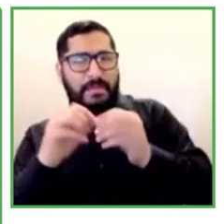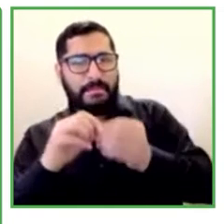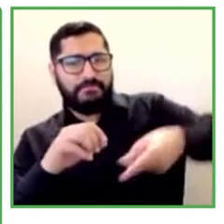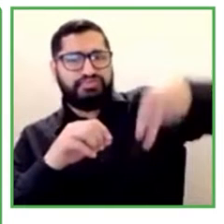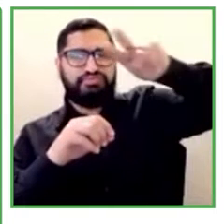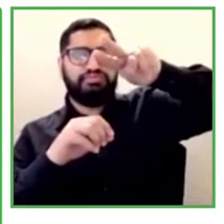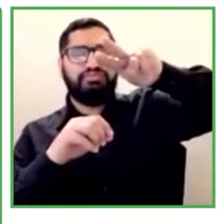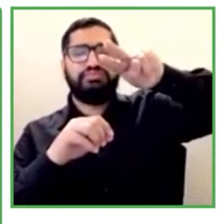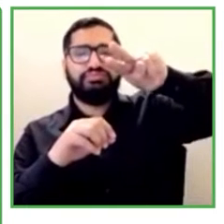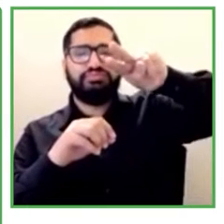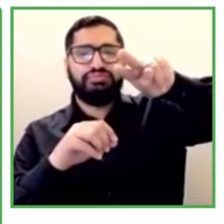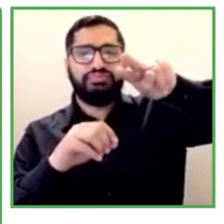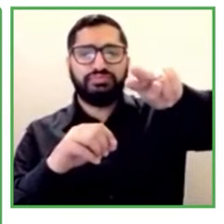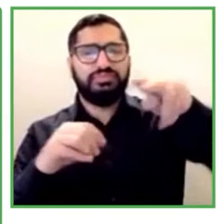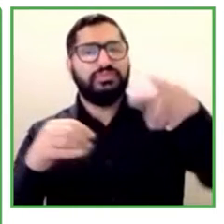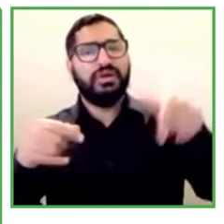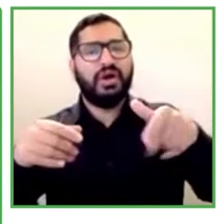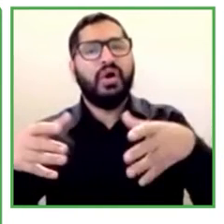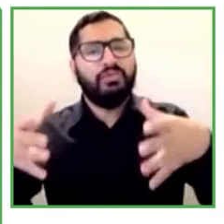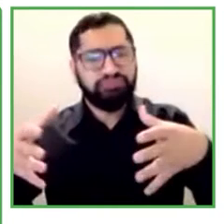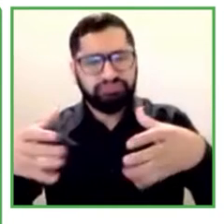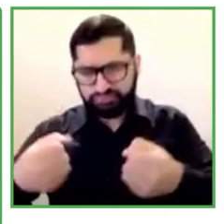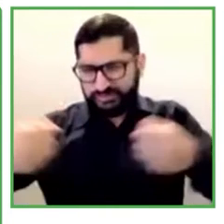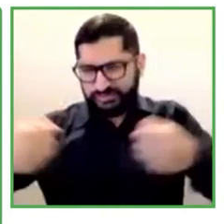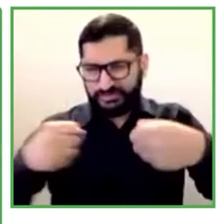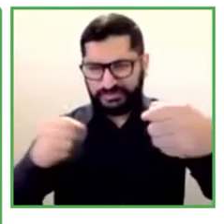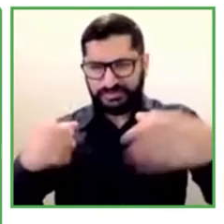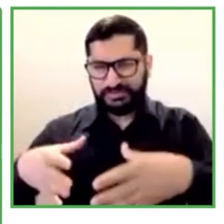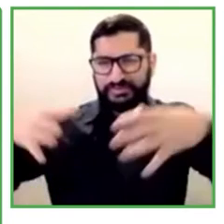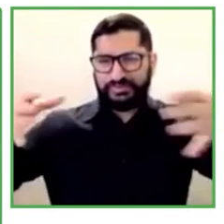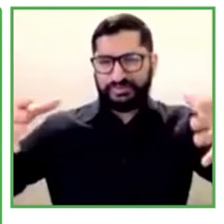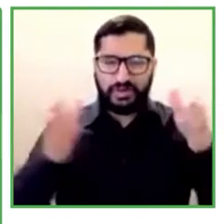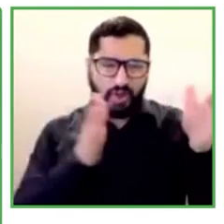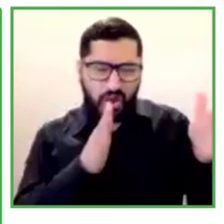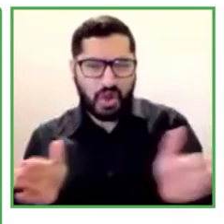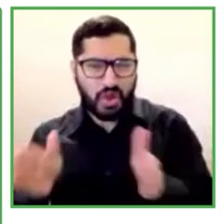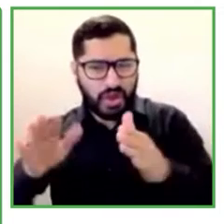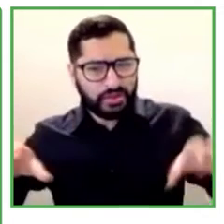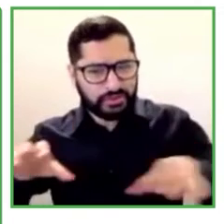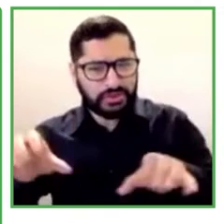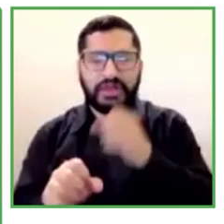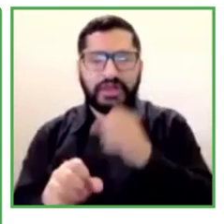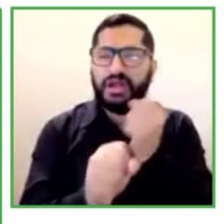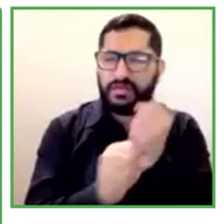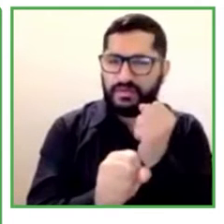que logren resultados de negocio mucho mejores.